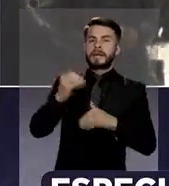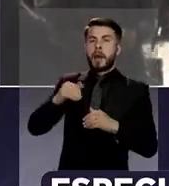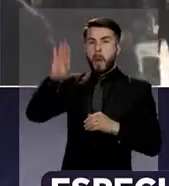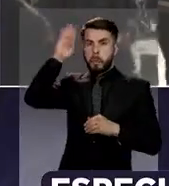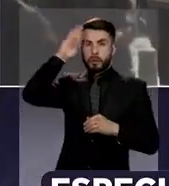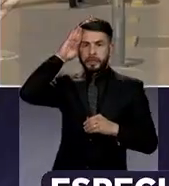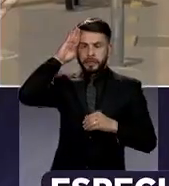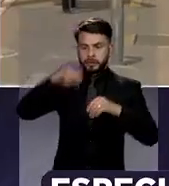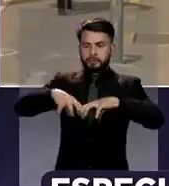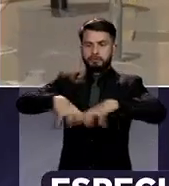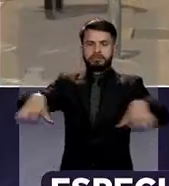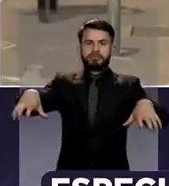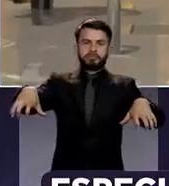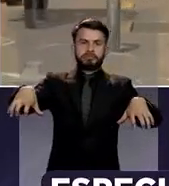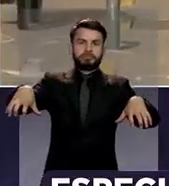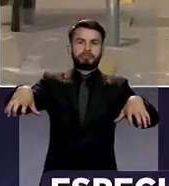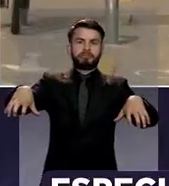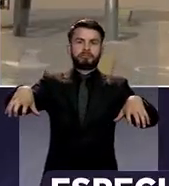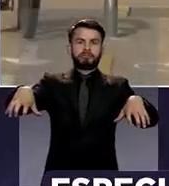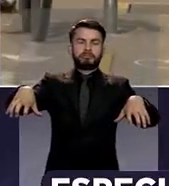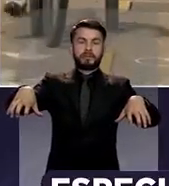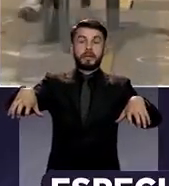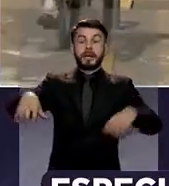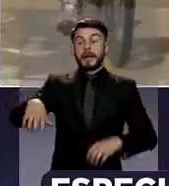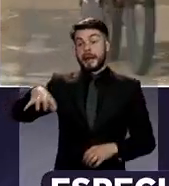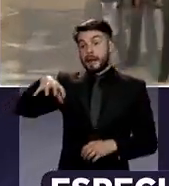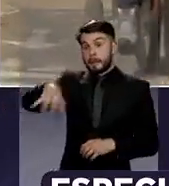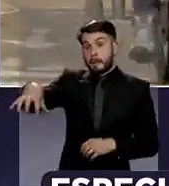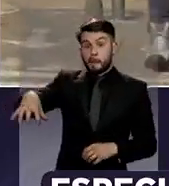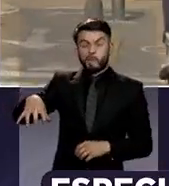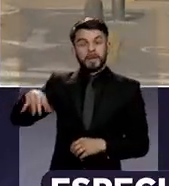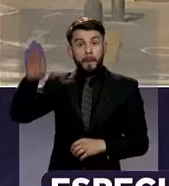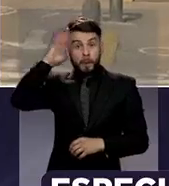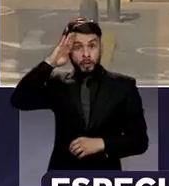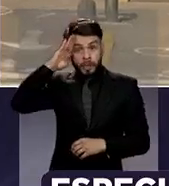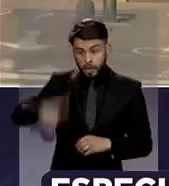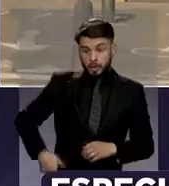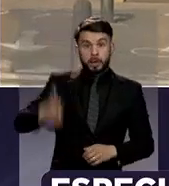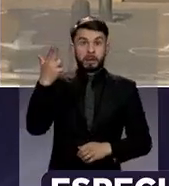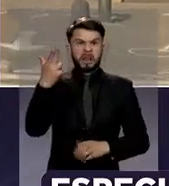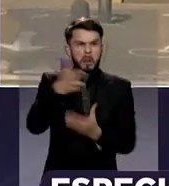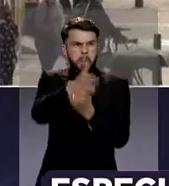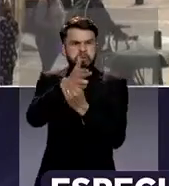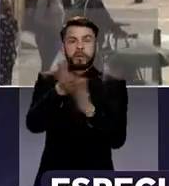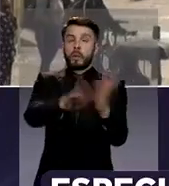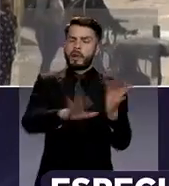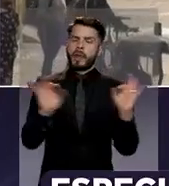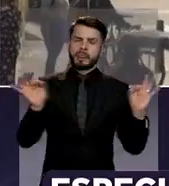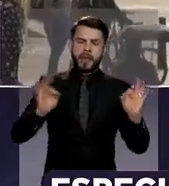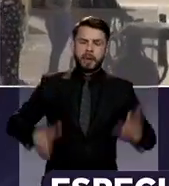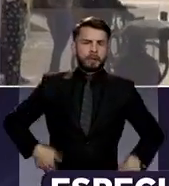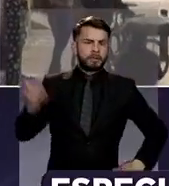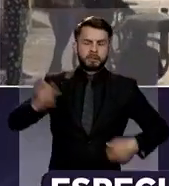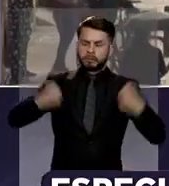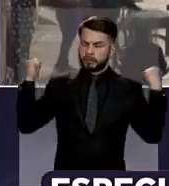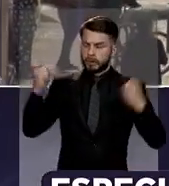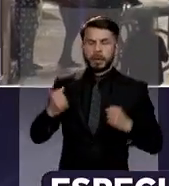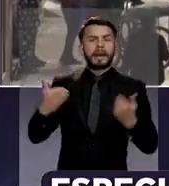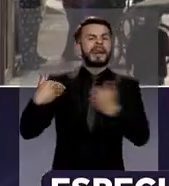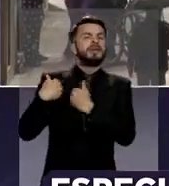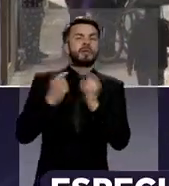vamos a tener dos policías una desarmada sin armas letales que maneja disturbios y protestas